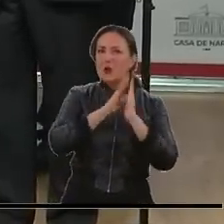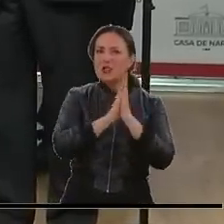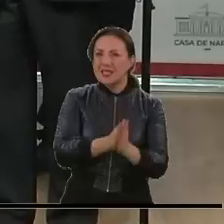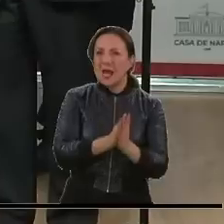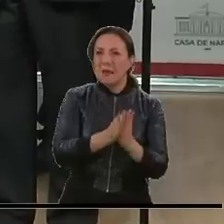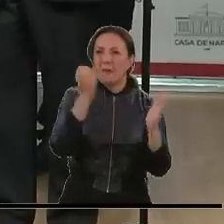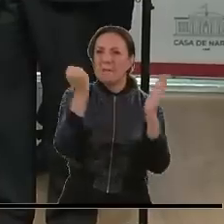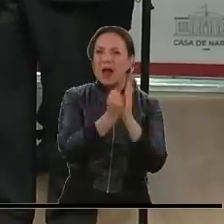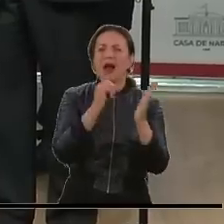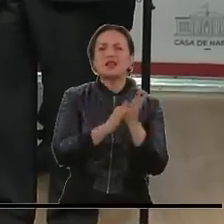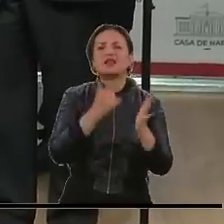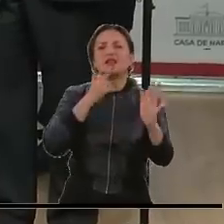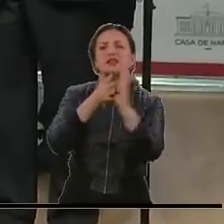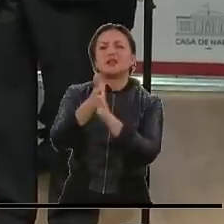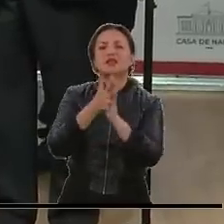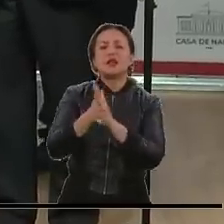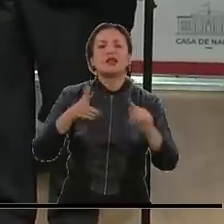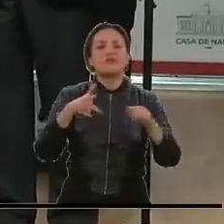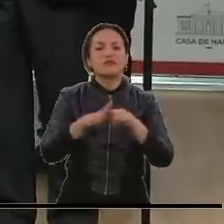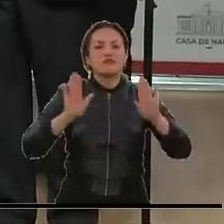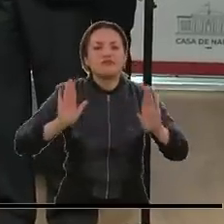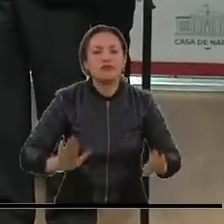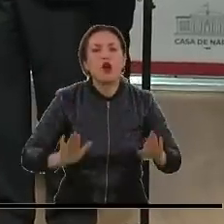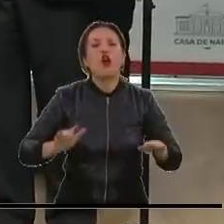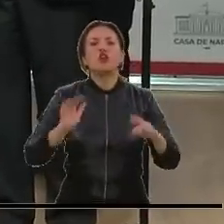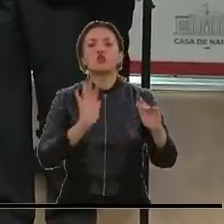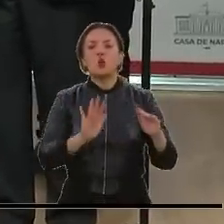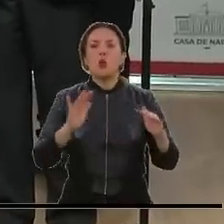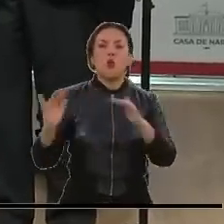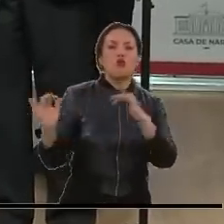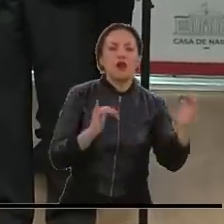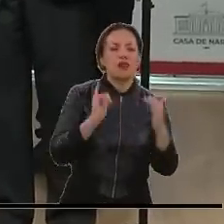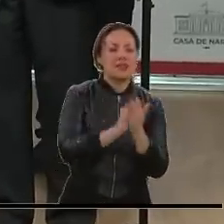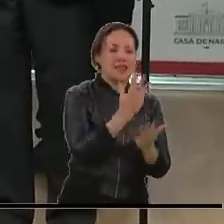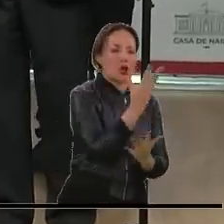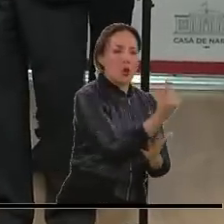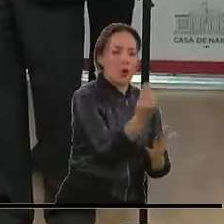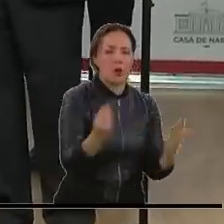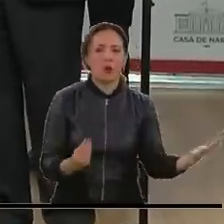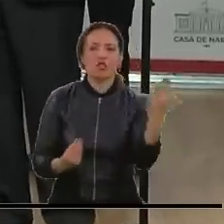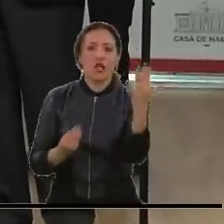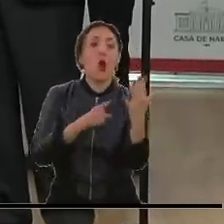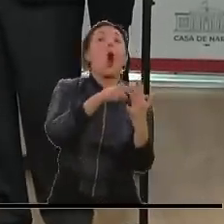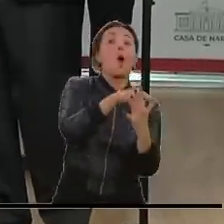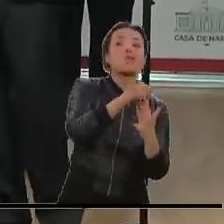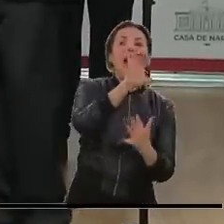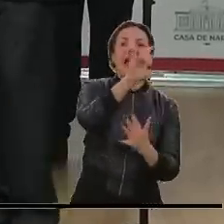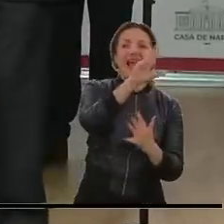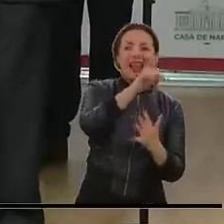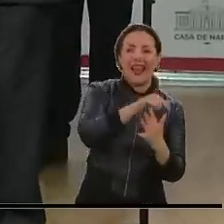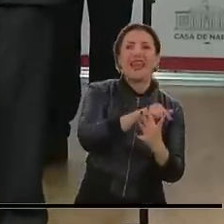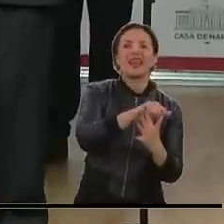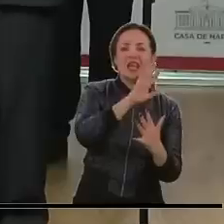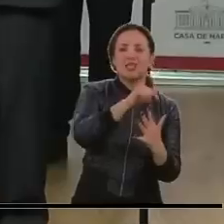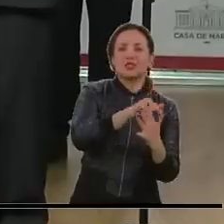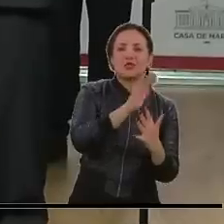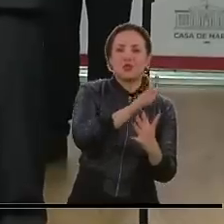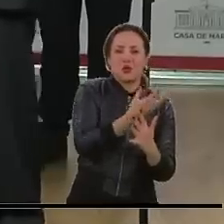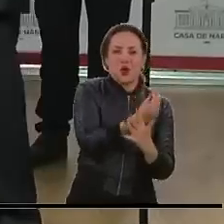diciembre, en el cual se hablaba de cese el fuego con 5 grupos alzados en armas, entre ellos el ELN, el Estado Mayor de las FARC, como